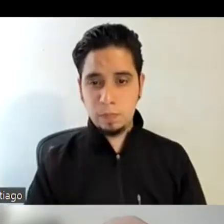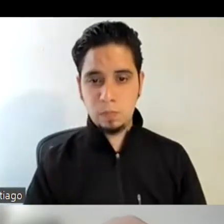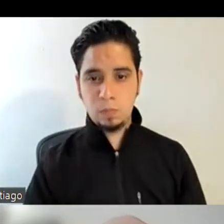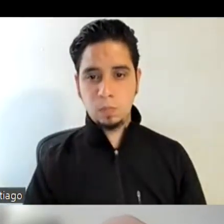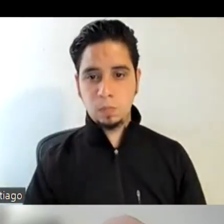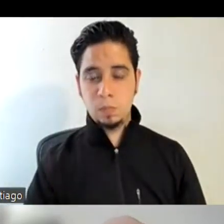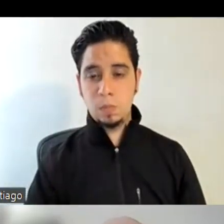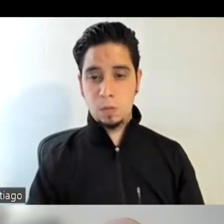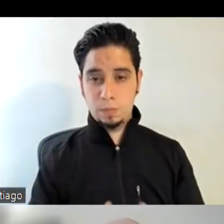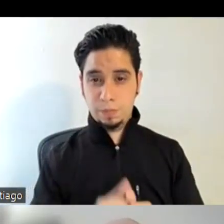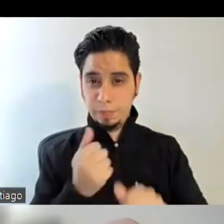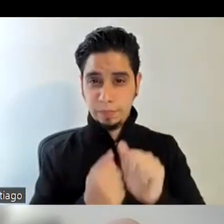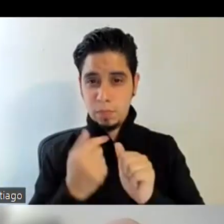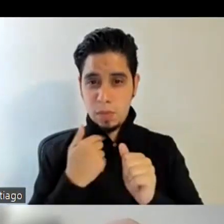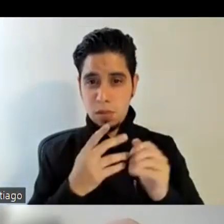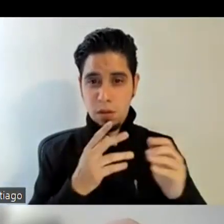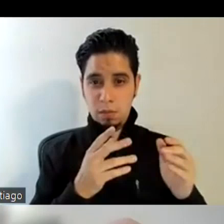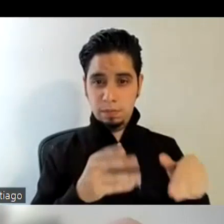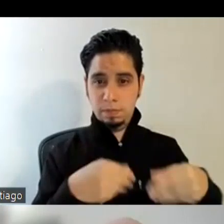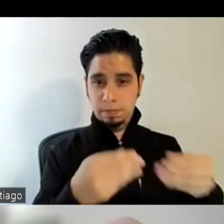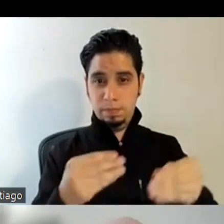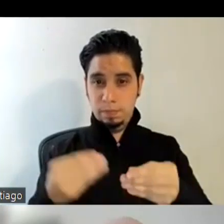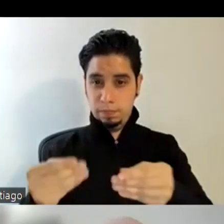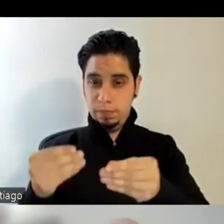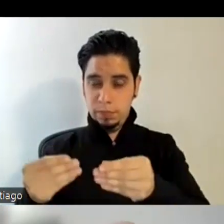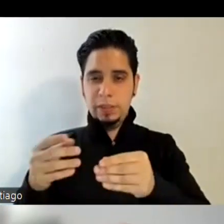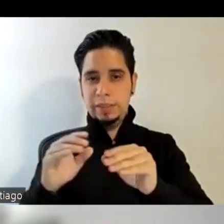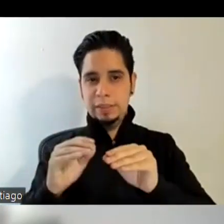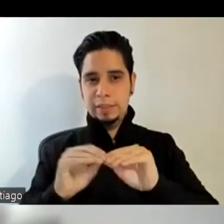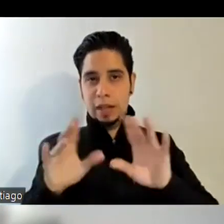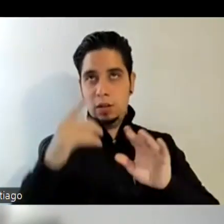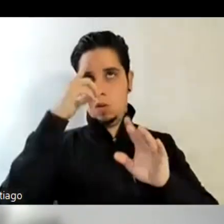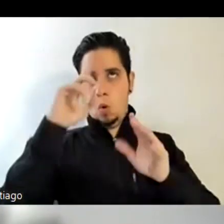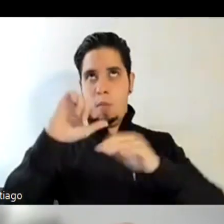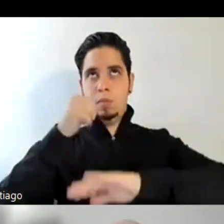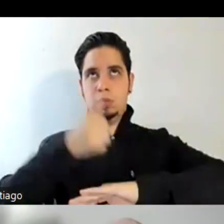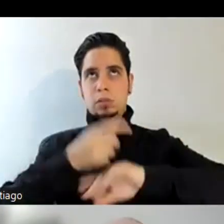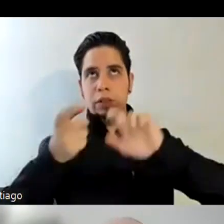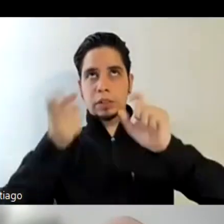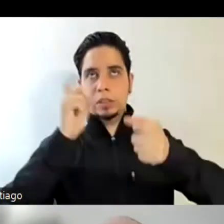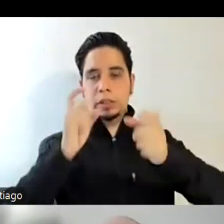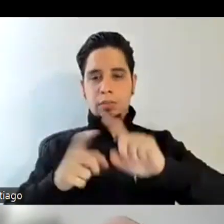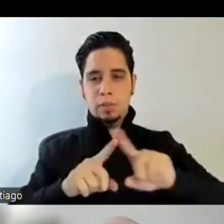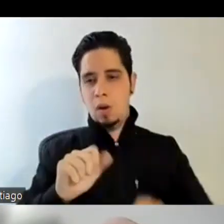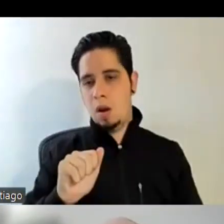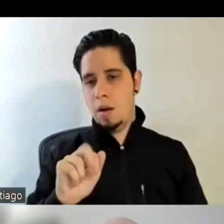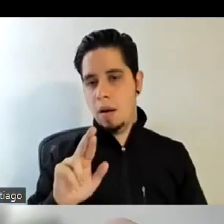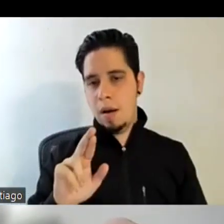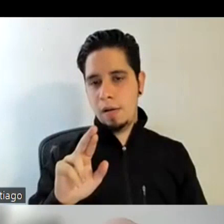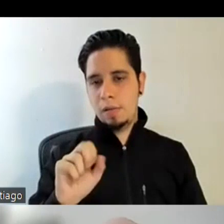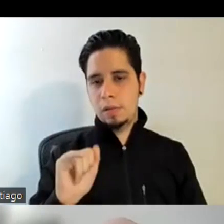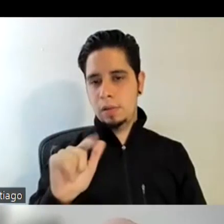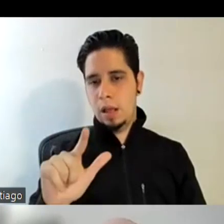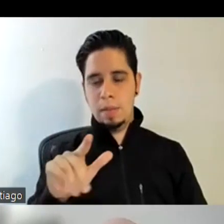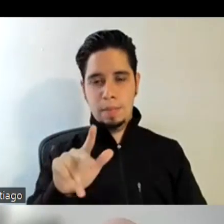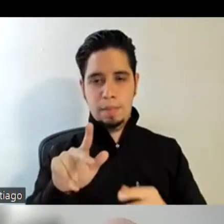de estos espacios que yo iba planteándome, el montaje cambiaba por completo en mi cabeza. Claro. Sí, pero el Arsenal en realidad es perfecto, porque